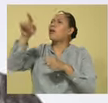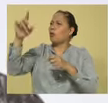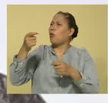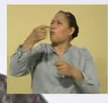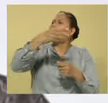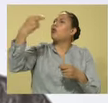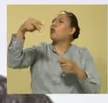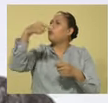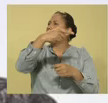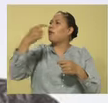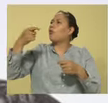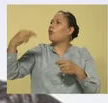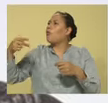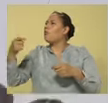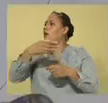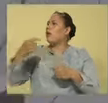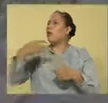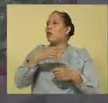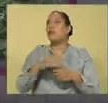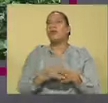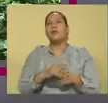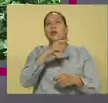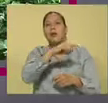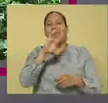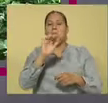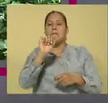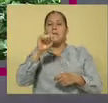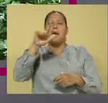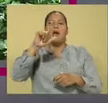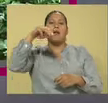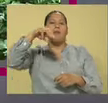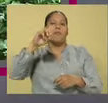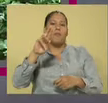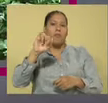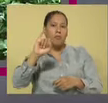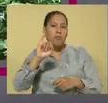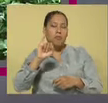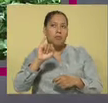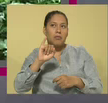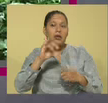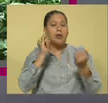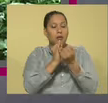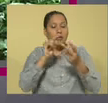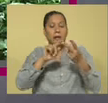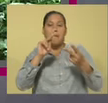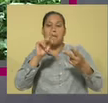que te gustaría. Y Silvita puso Balmori y Pasquel.